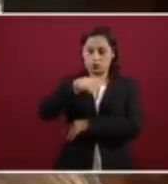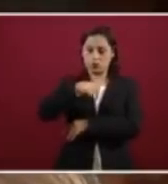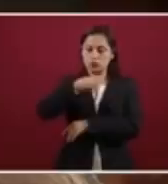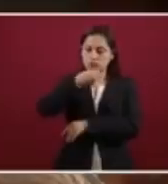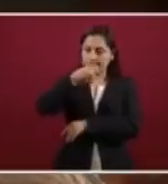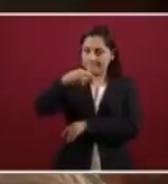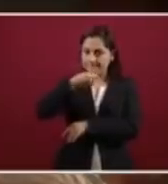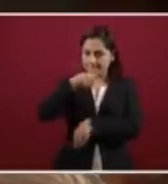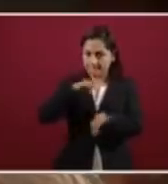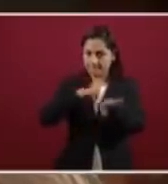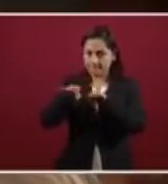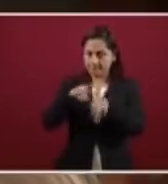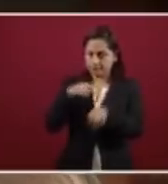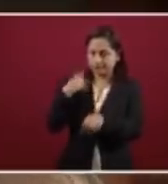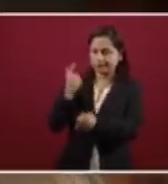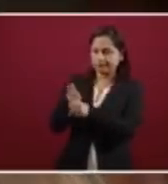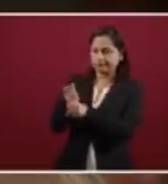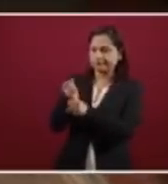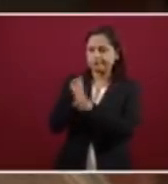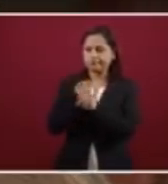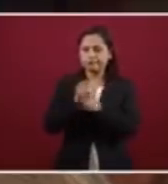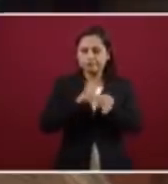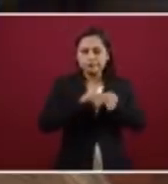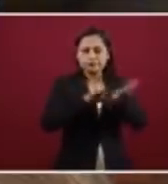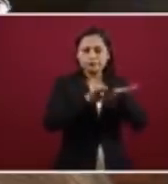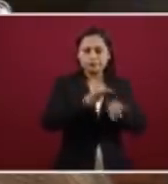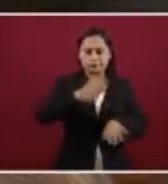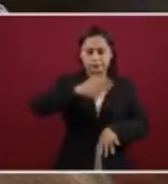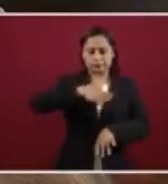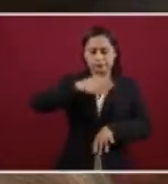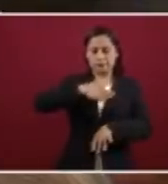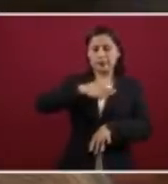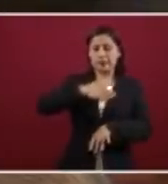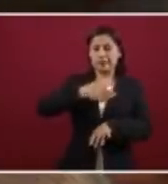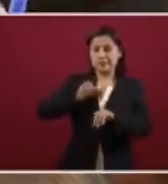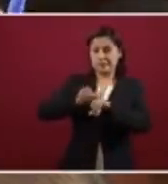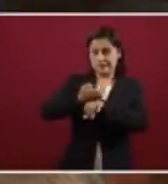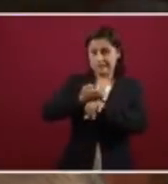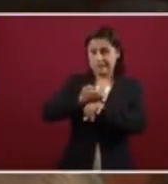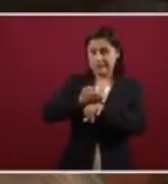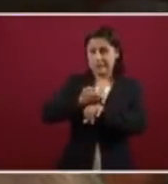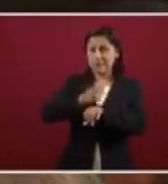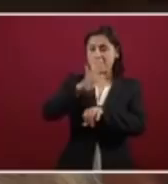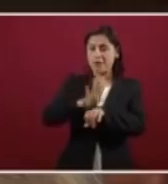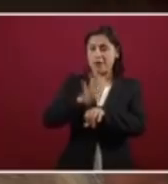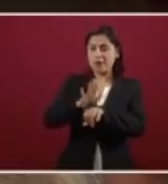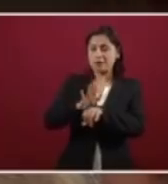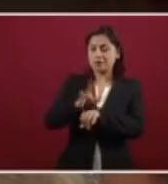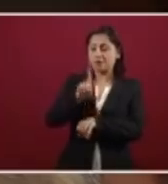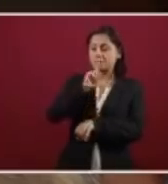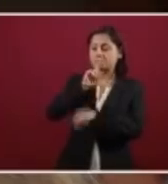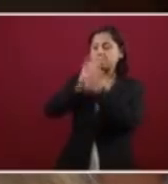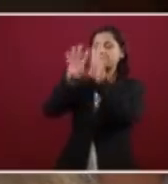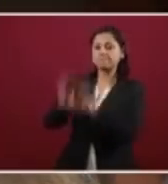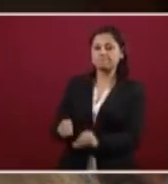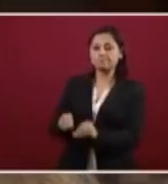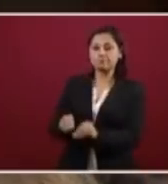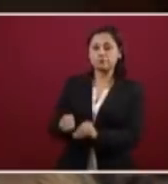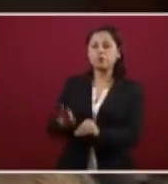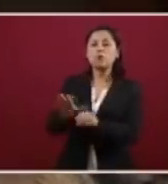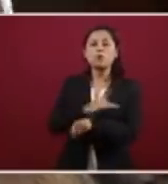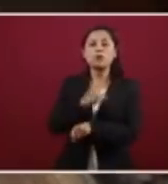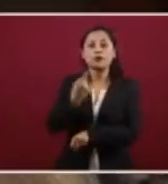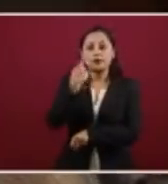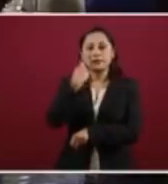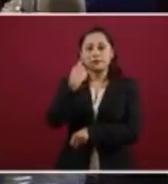lo que estaba sucediendo. Mi estado está catalogado como un estado del silencio. Primero sale la información